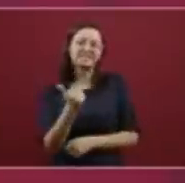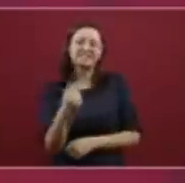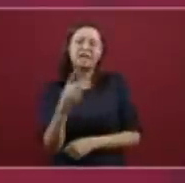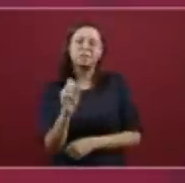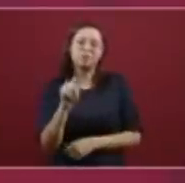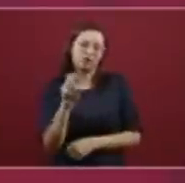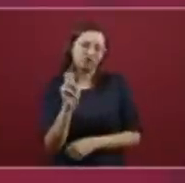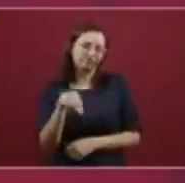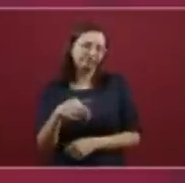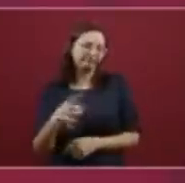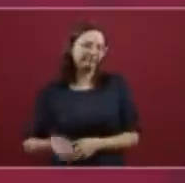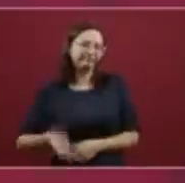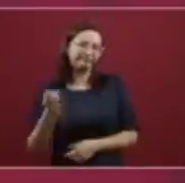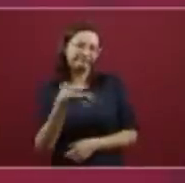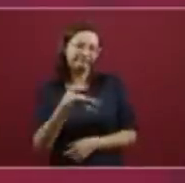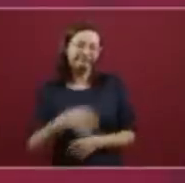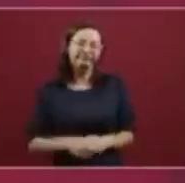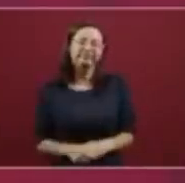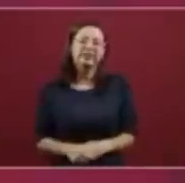Entonces,